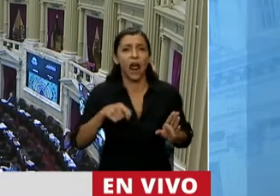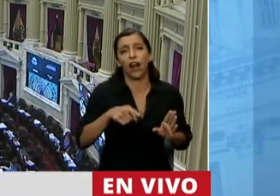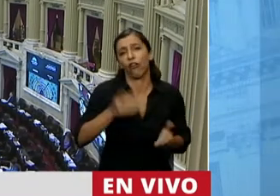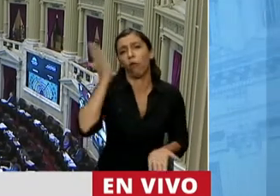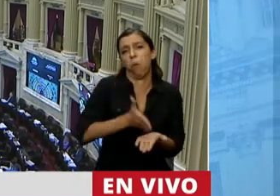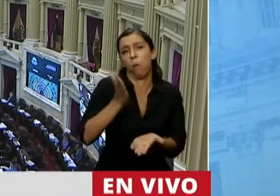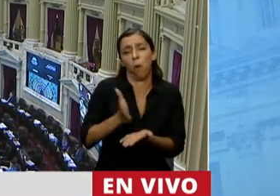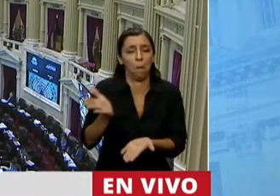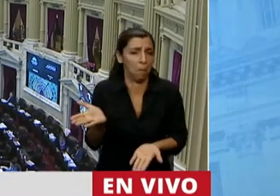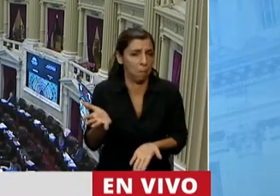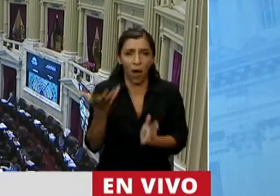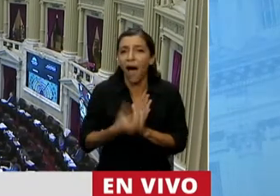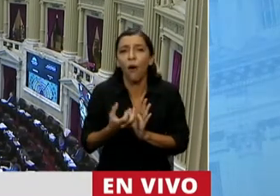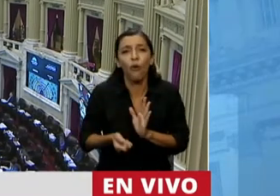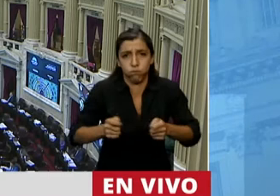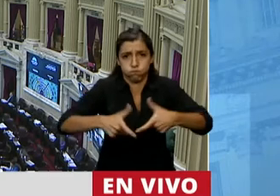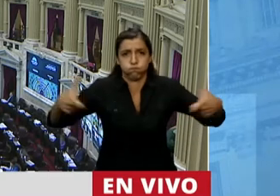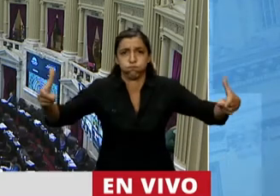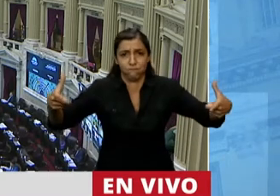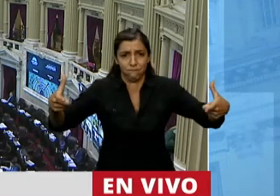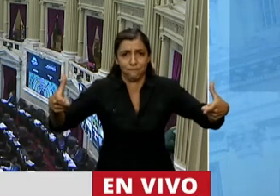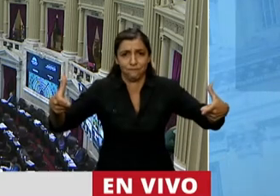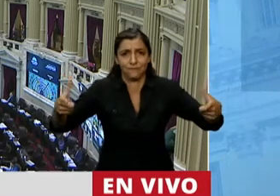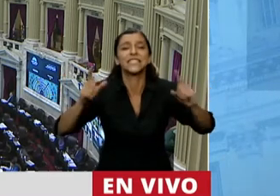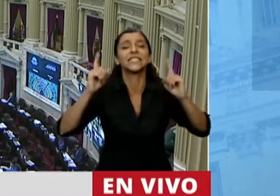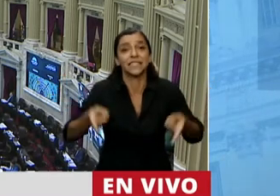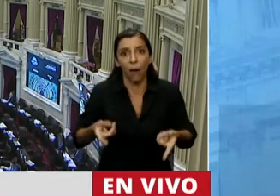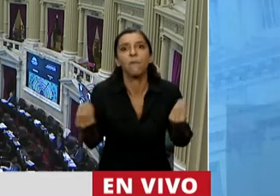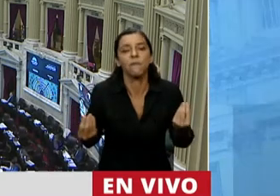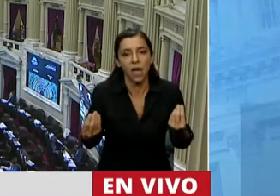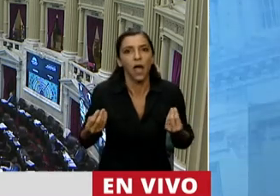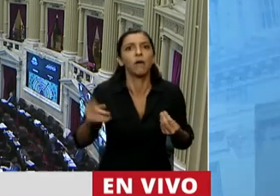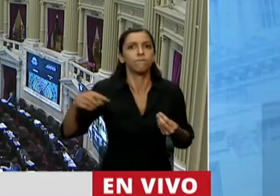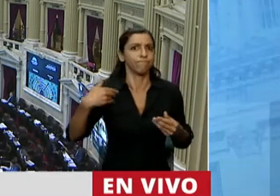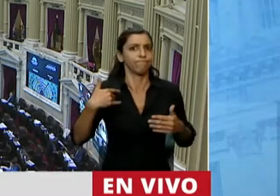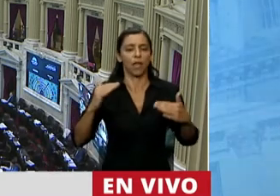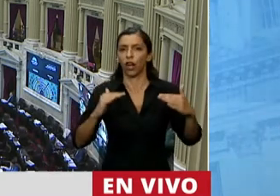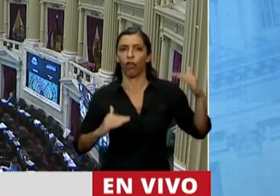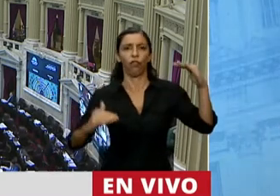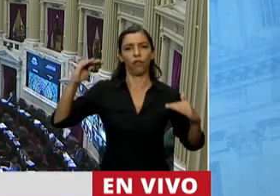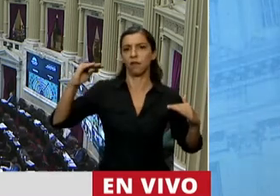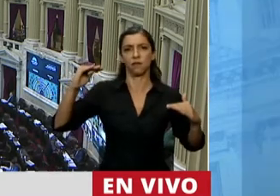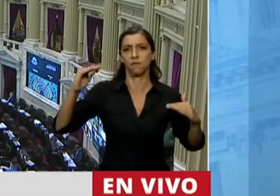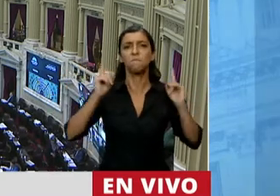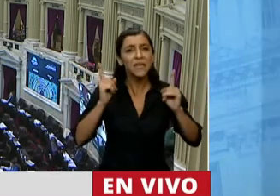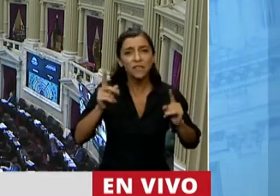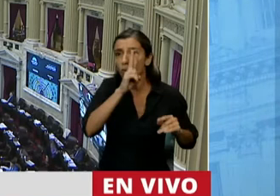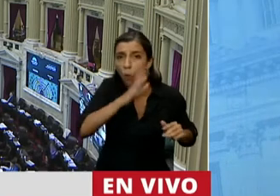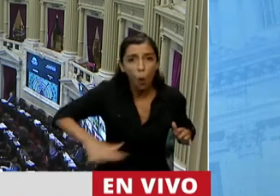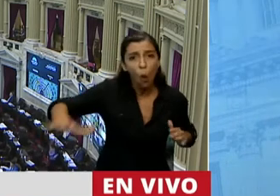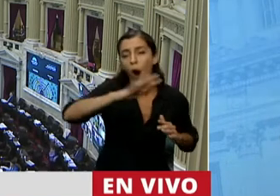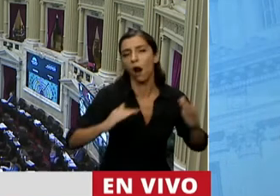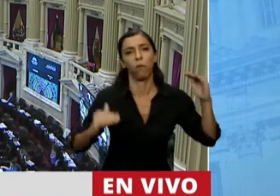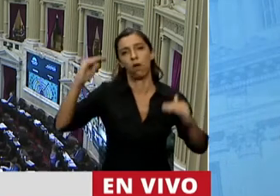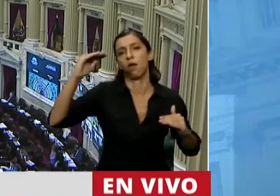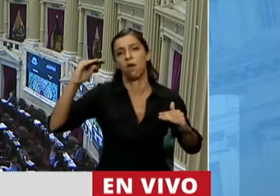solo aumentaron los abortos, sino que se generó una gran desigualdad entre las mujeres, entre aquellas que pueden